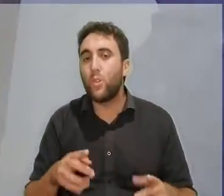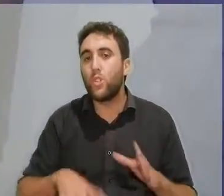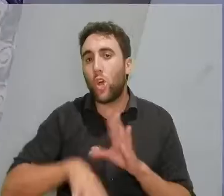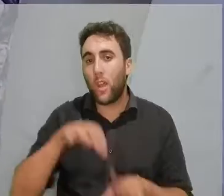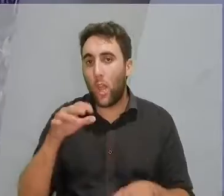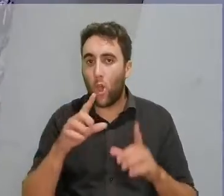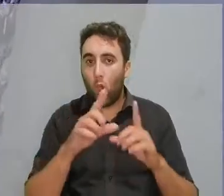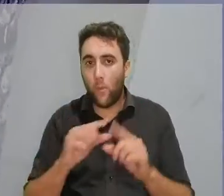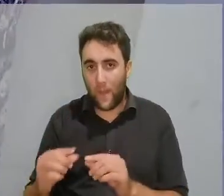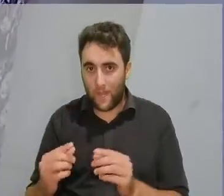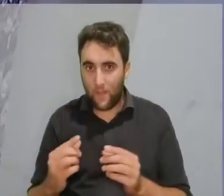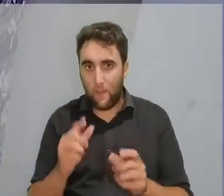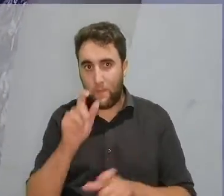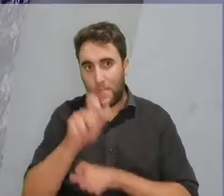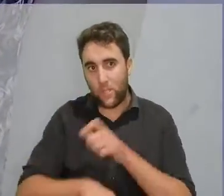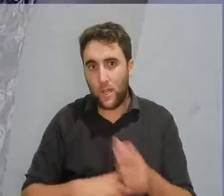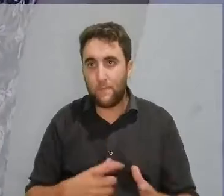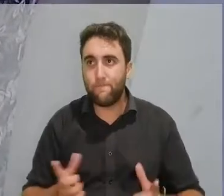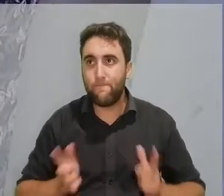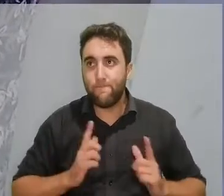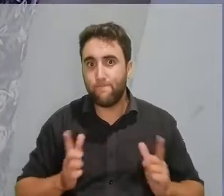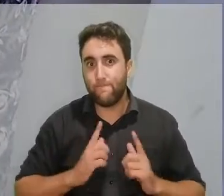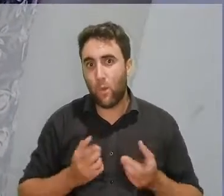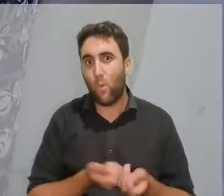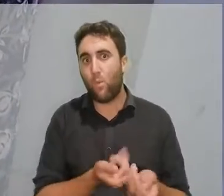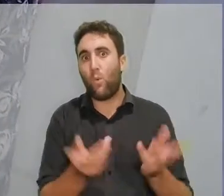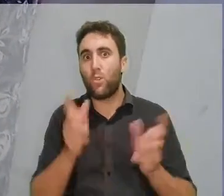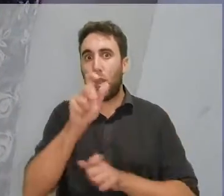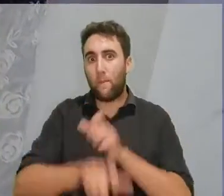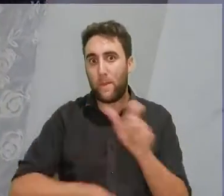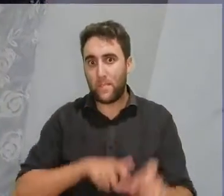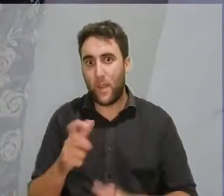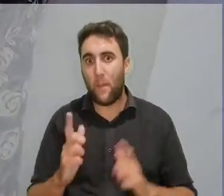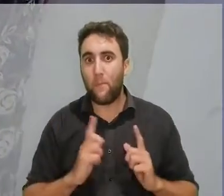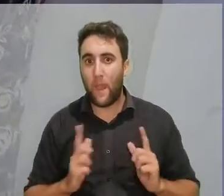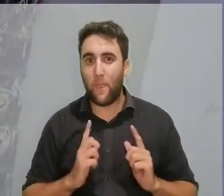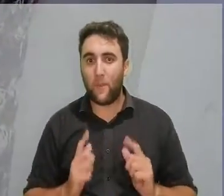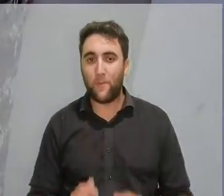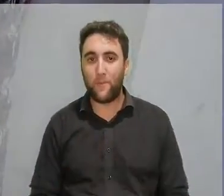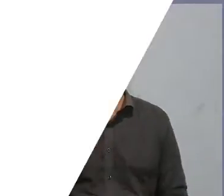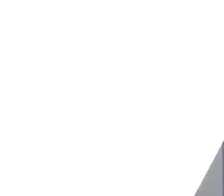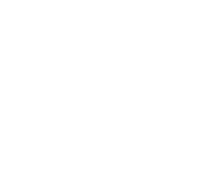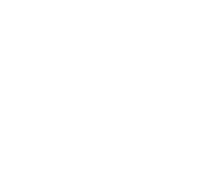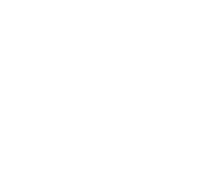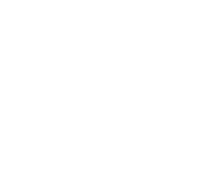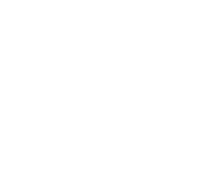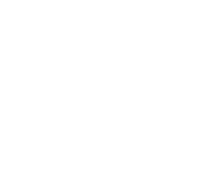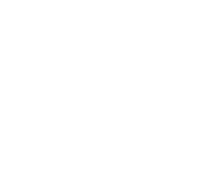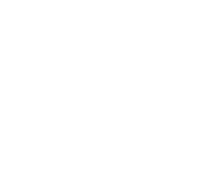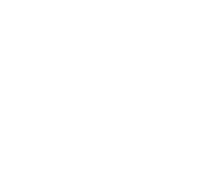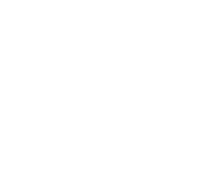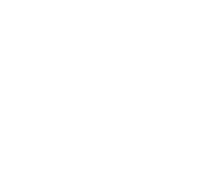cooperativas, que tú también crea una expectativa muy importante en un grupo grande de personas.